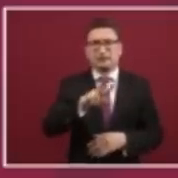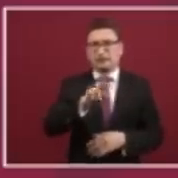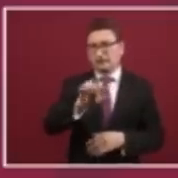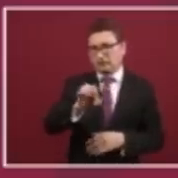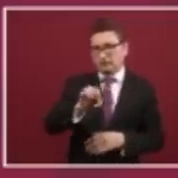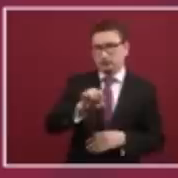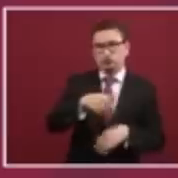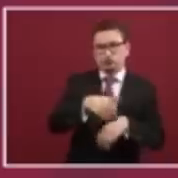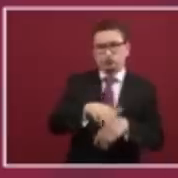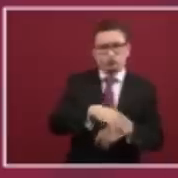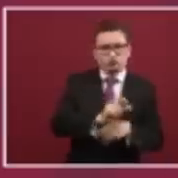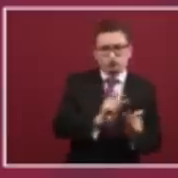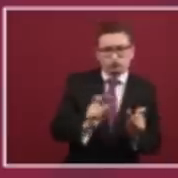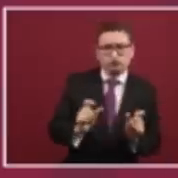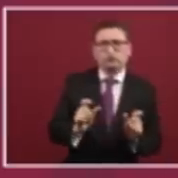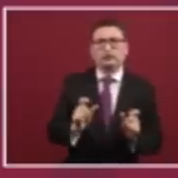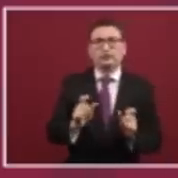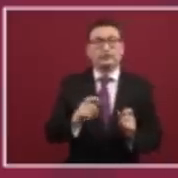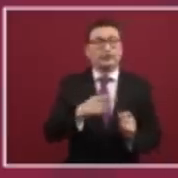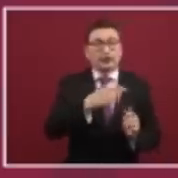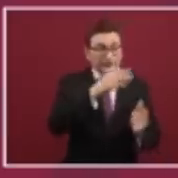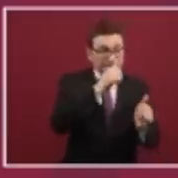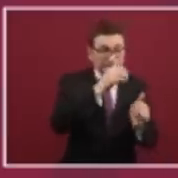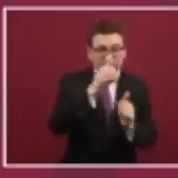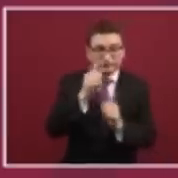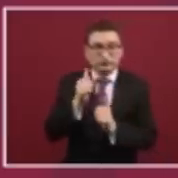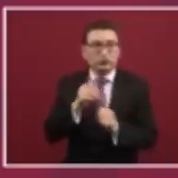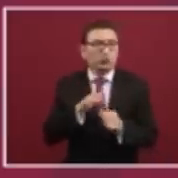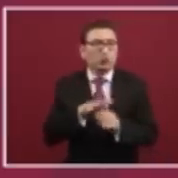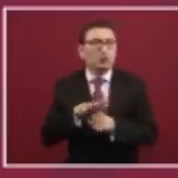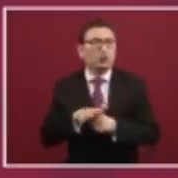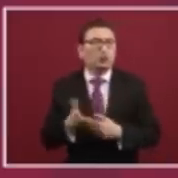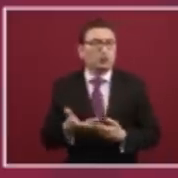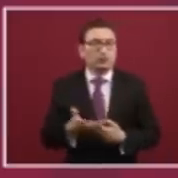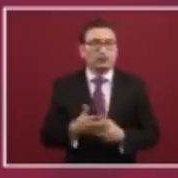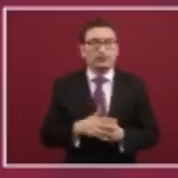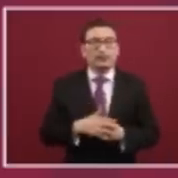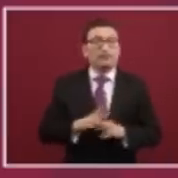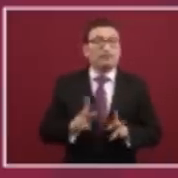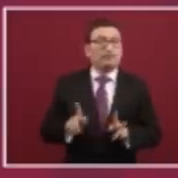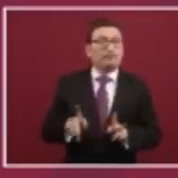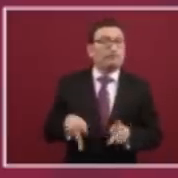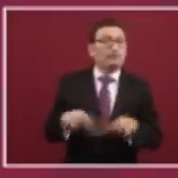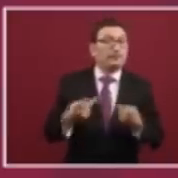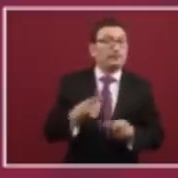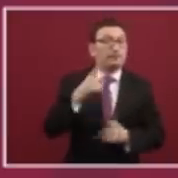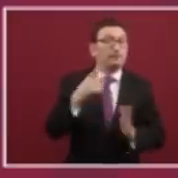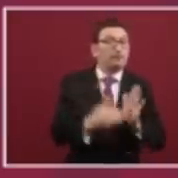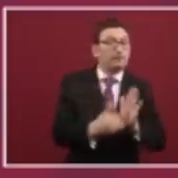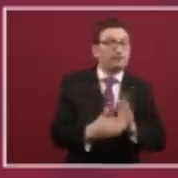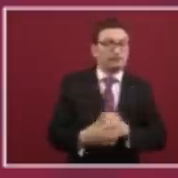Se ponían de acuerdo y nada más vendían 1.000